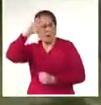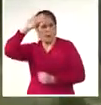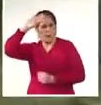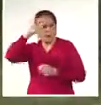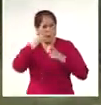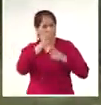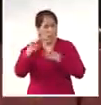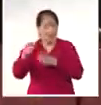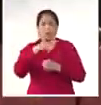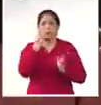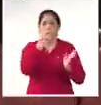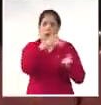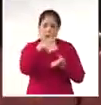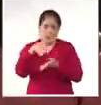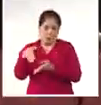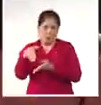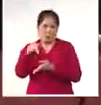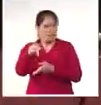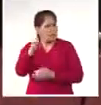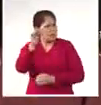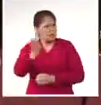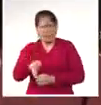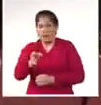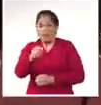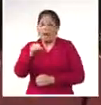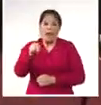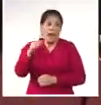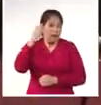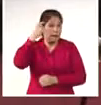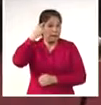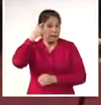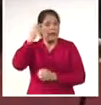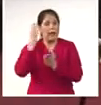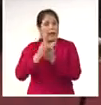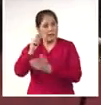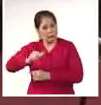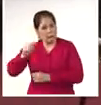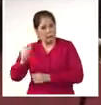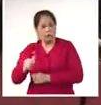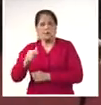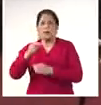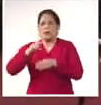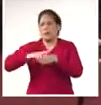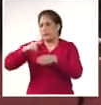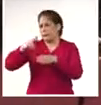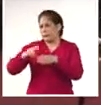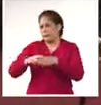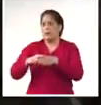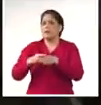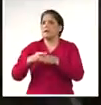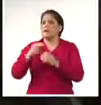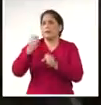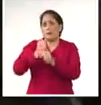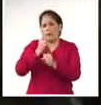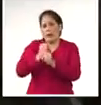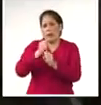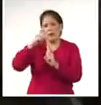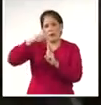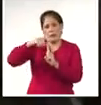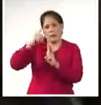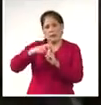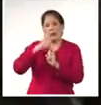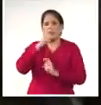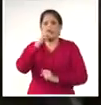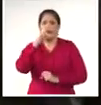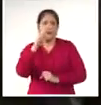aliento en estas tierras. Como siempre, estuvieron presentes estudiantes, una representación del movimiento obrero y vecinos de la